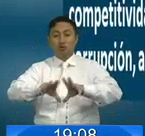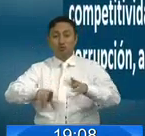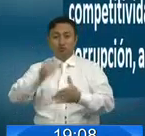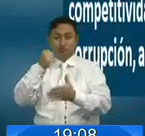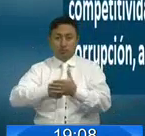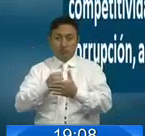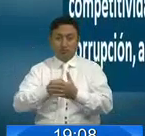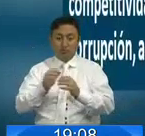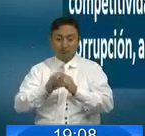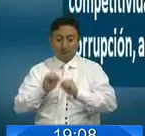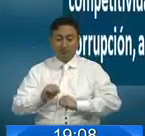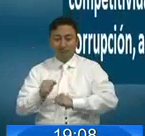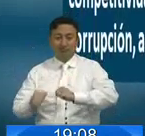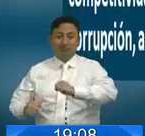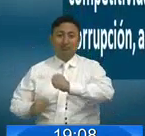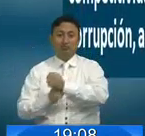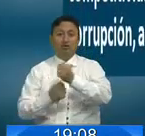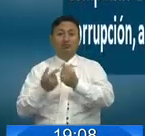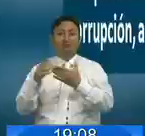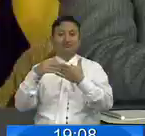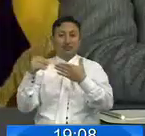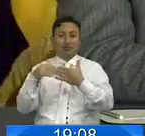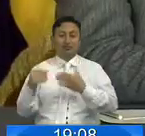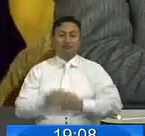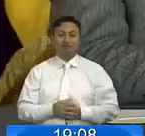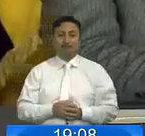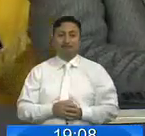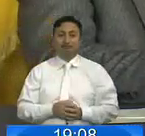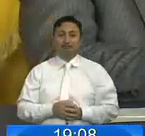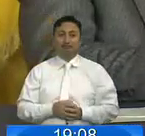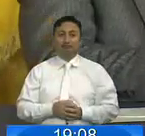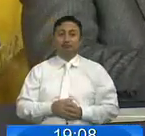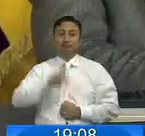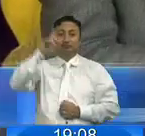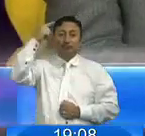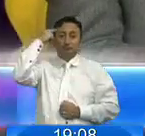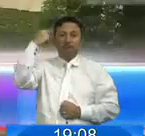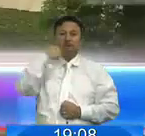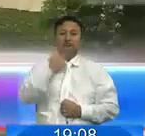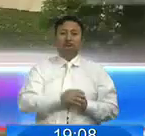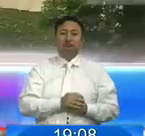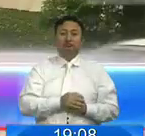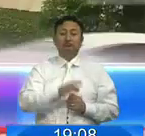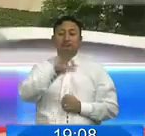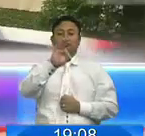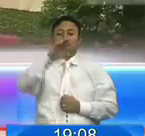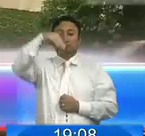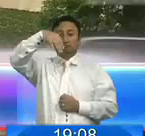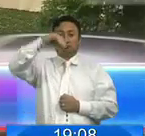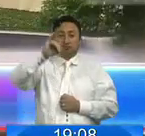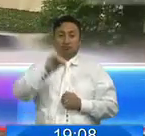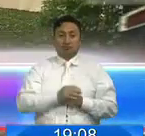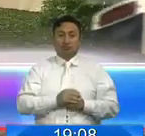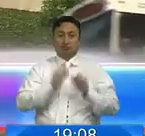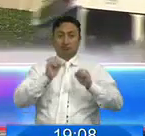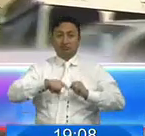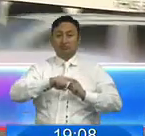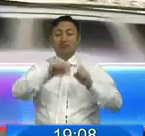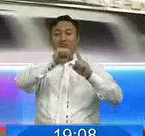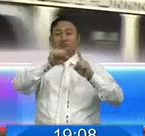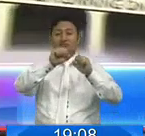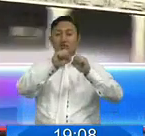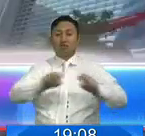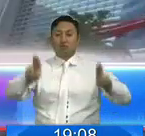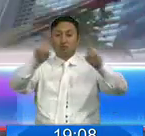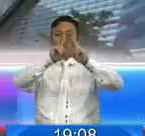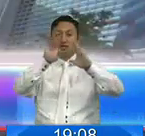y fortalecer las bases de la dolarización. Por su parte, el gobierno anunció que el Fondo Monetario Internacional, el Sistema de Naciones Unidas,